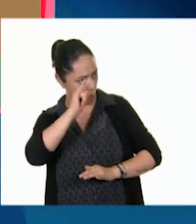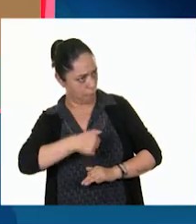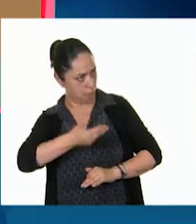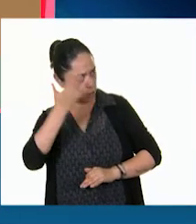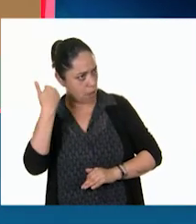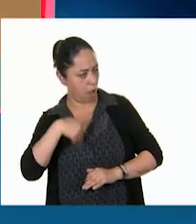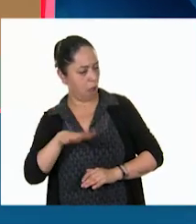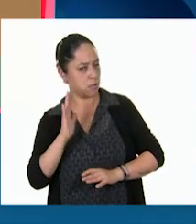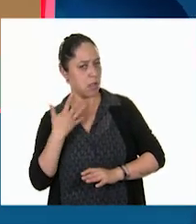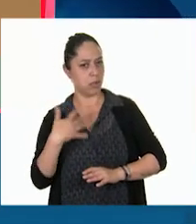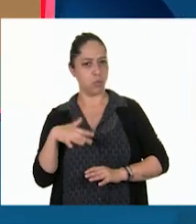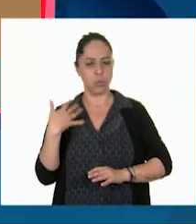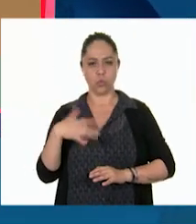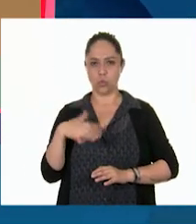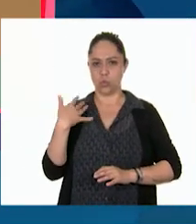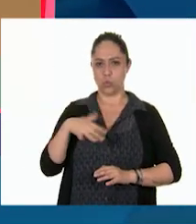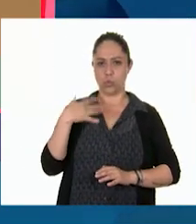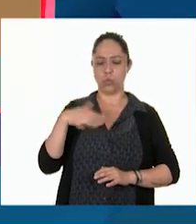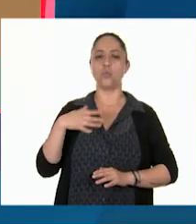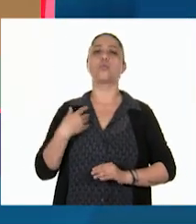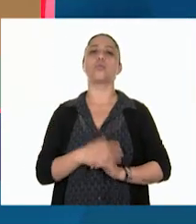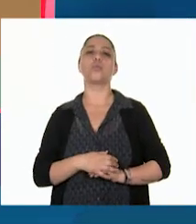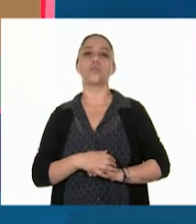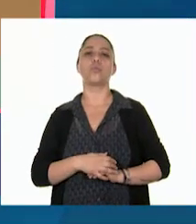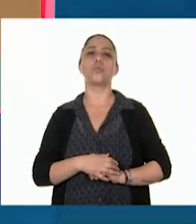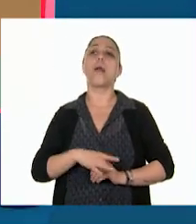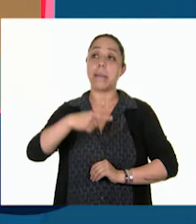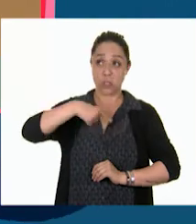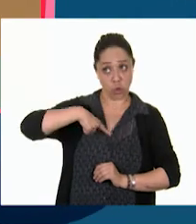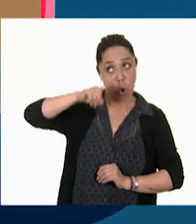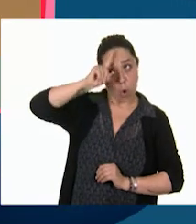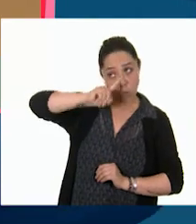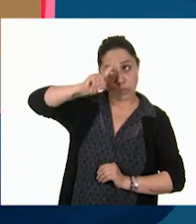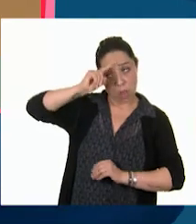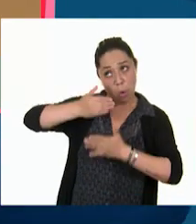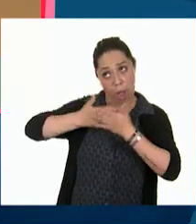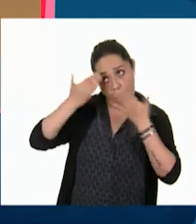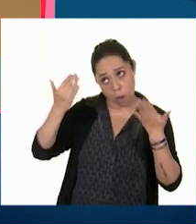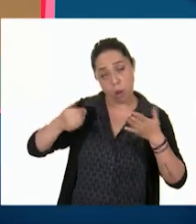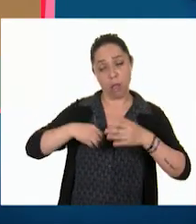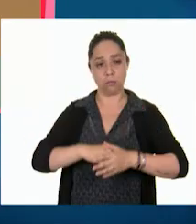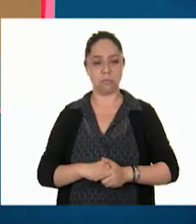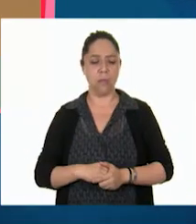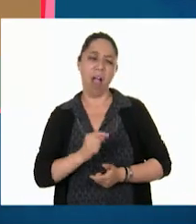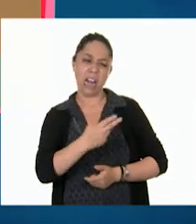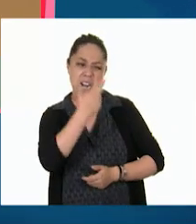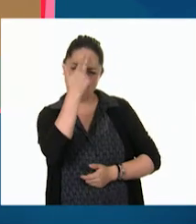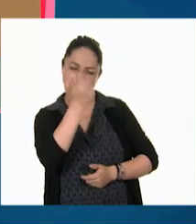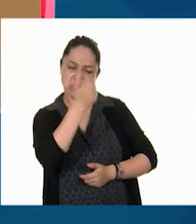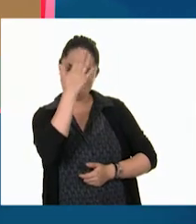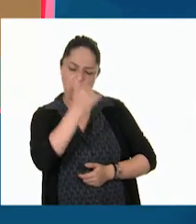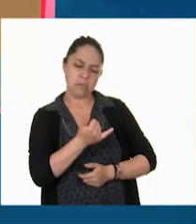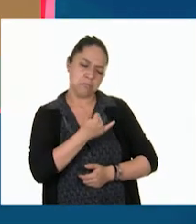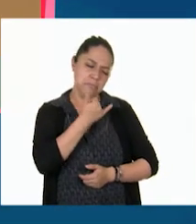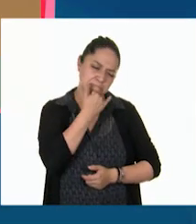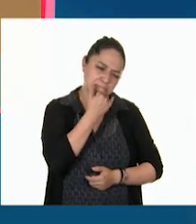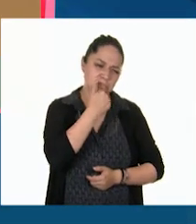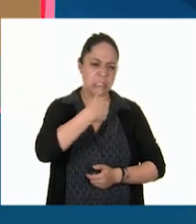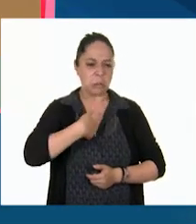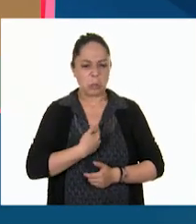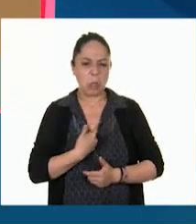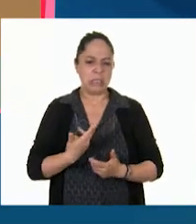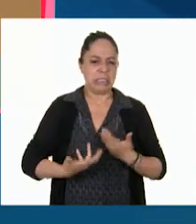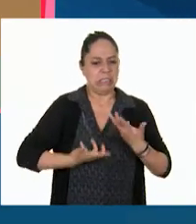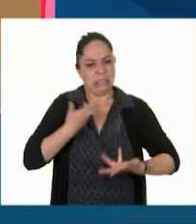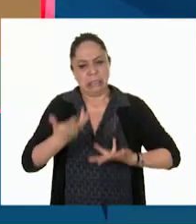antes. Ahora, ¿el que le va a dar consejo soy yo? Ay, tienes razón, chamaco. Es que me hierve la sangre,